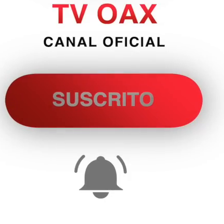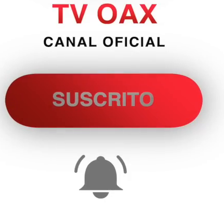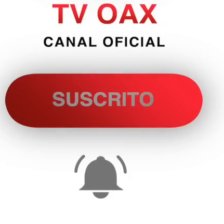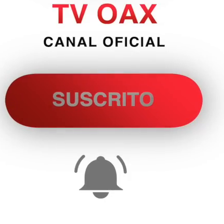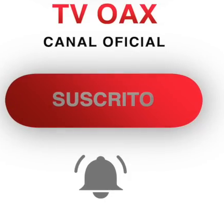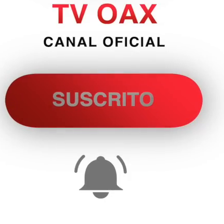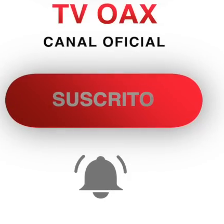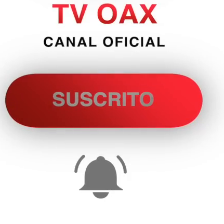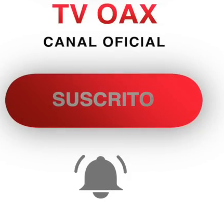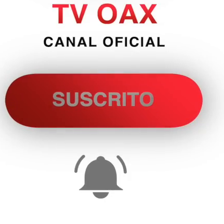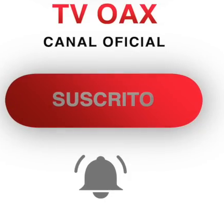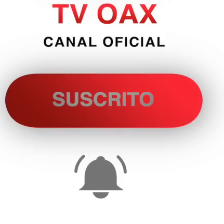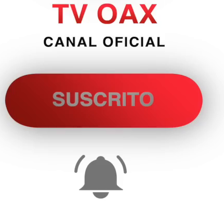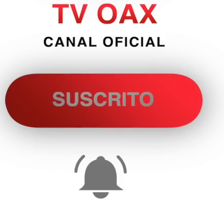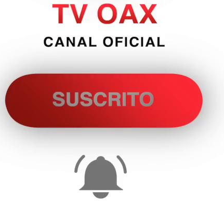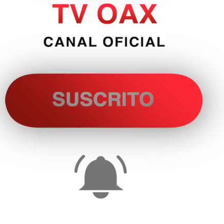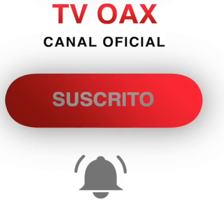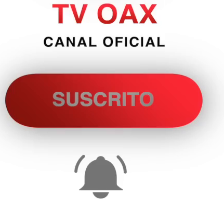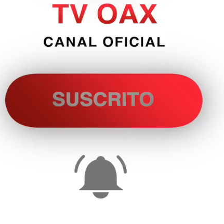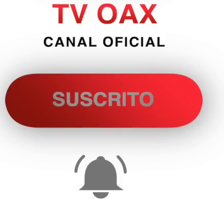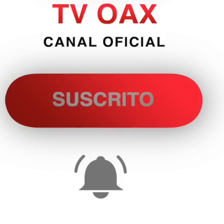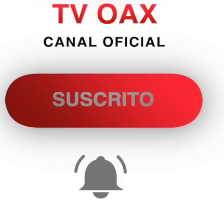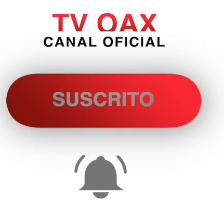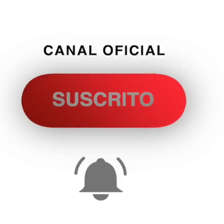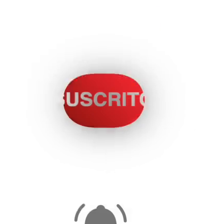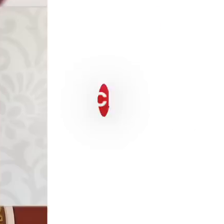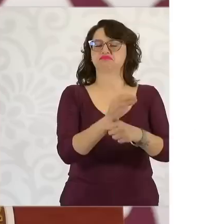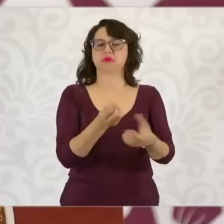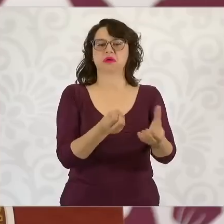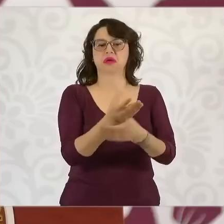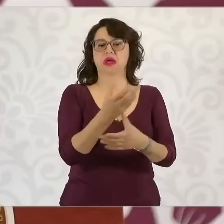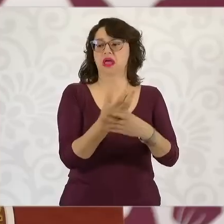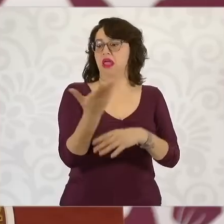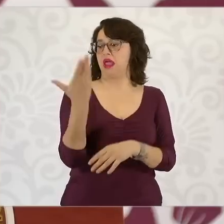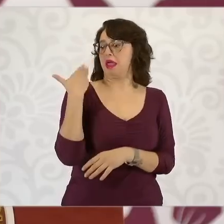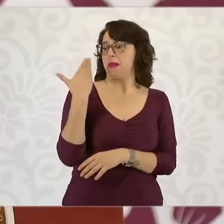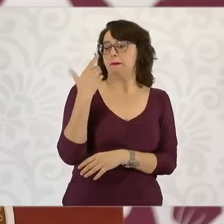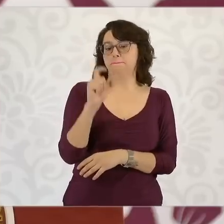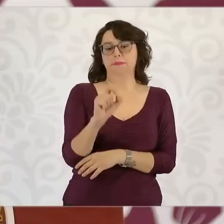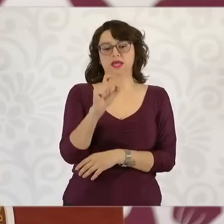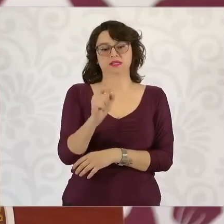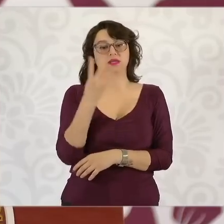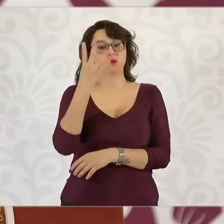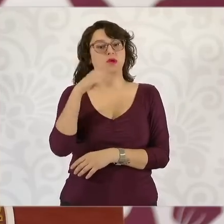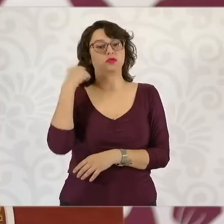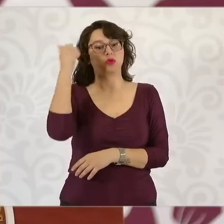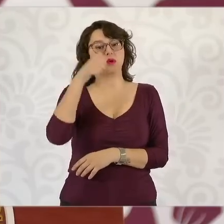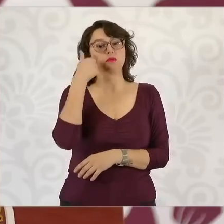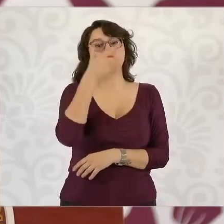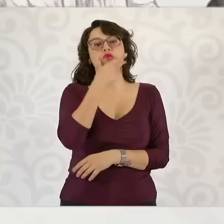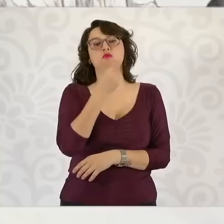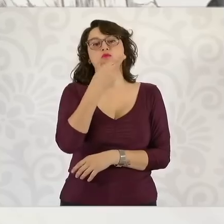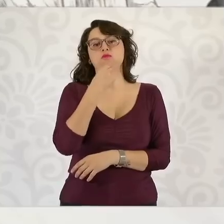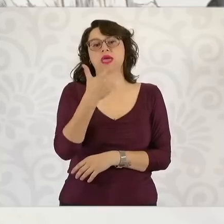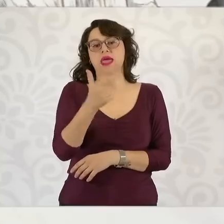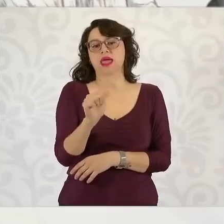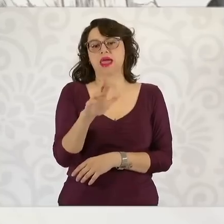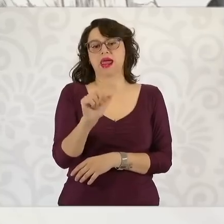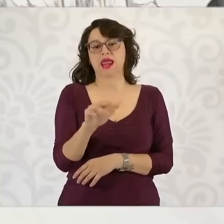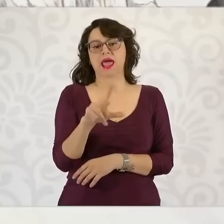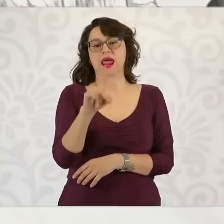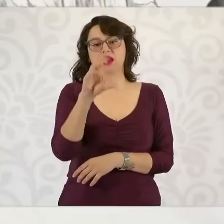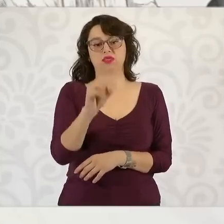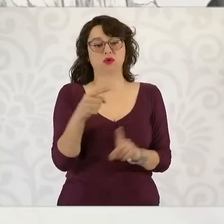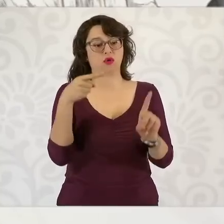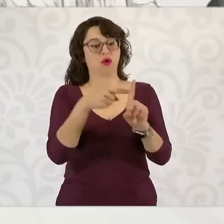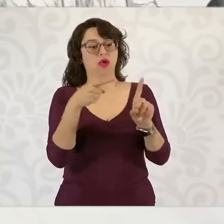ilícita, peculado y corrupción. La más reciente fue el 24 de abril, con el egreso de Gerardo Ponce Alanís, identificado como uno de los